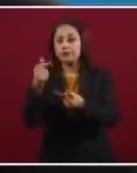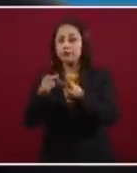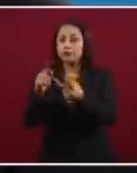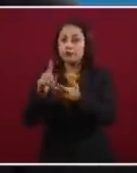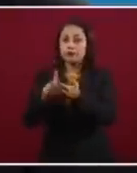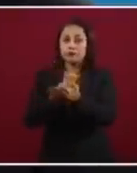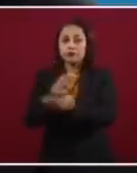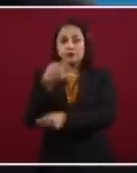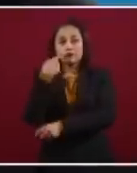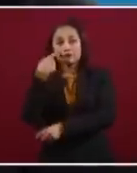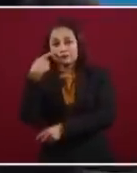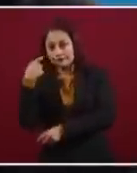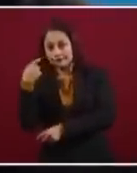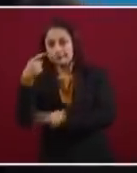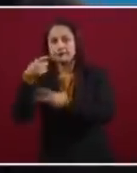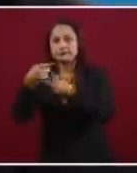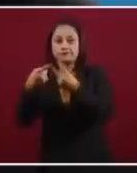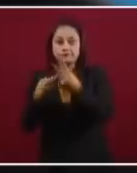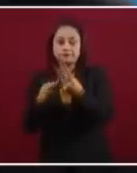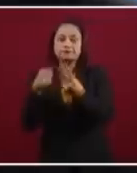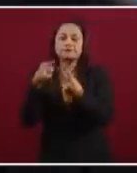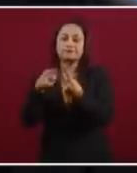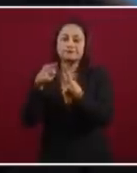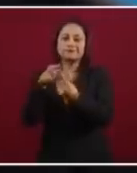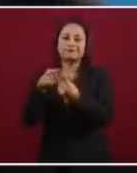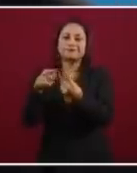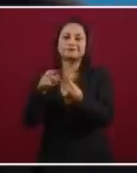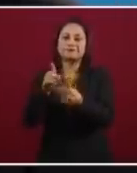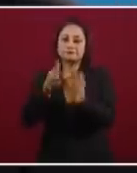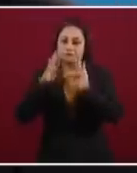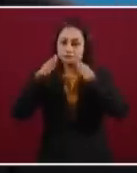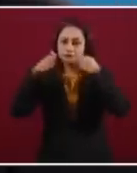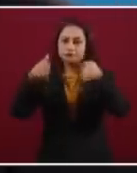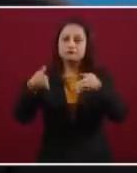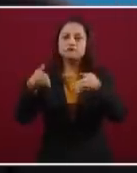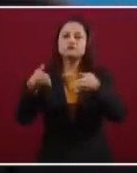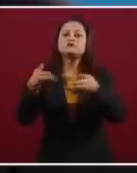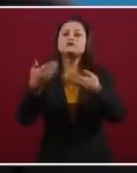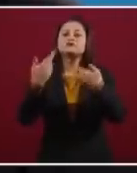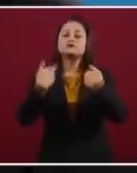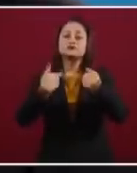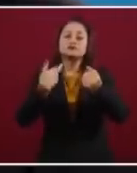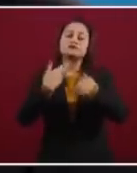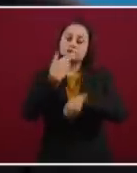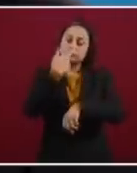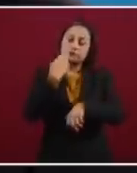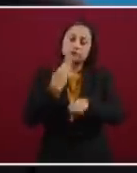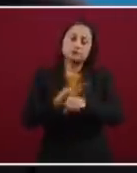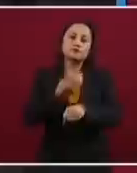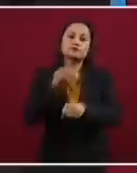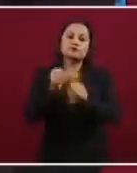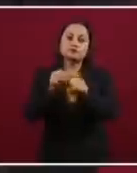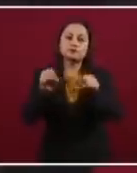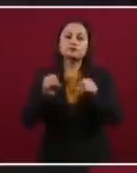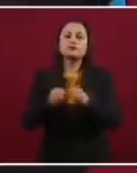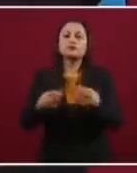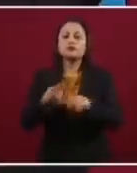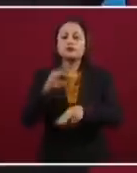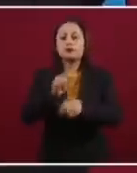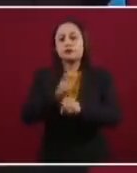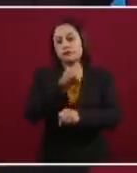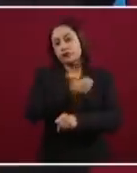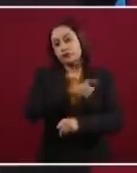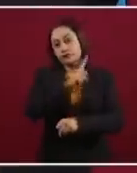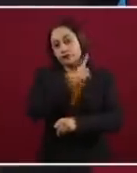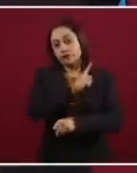directamente relacionado forman un todo y la capacidad instalada de sistema nacional de salud como estaba